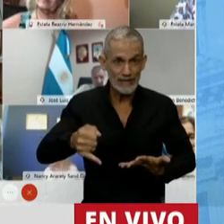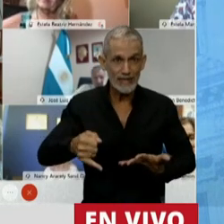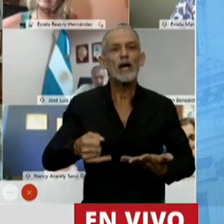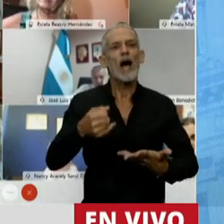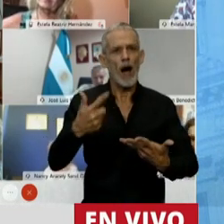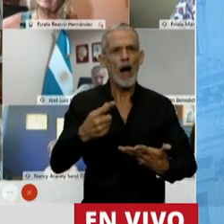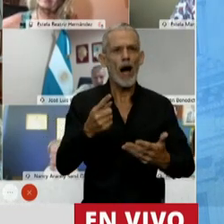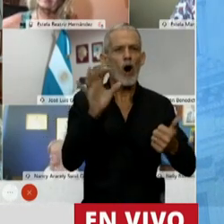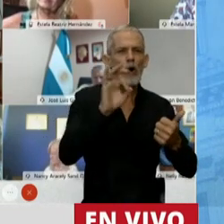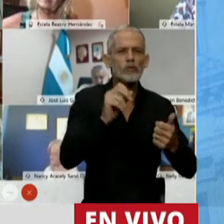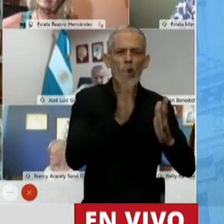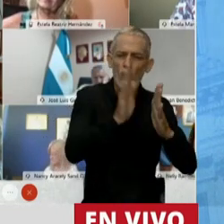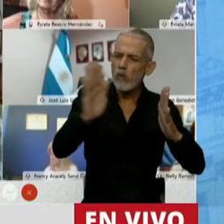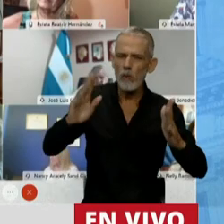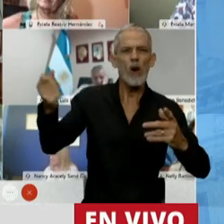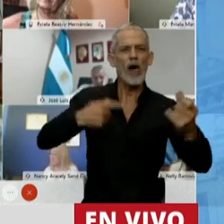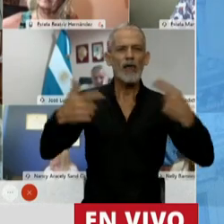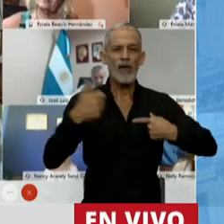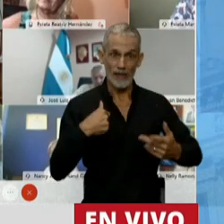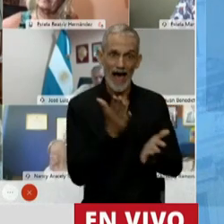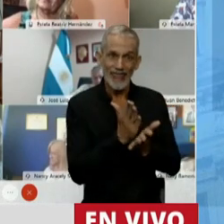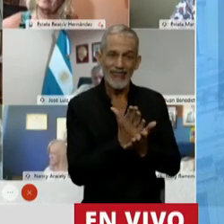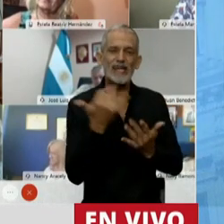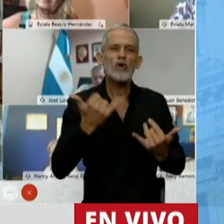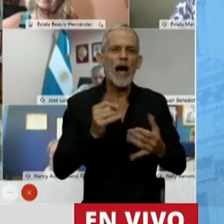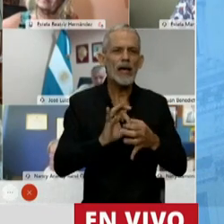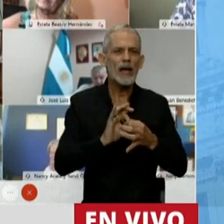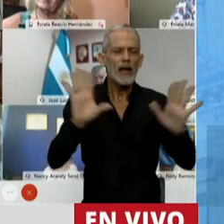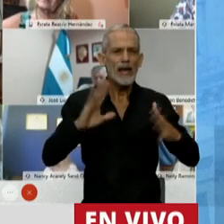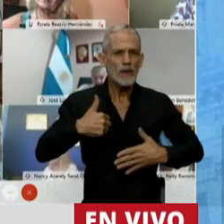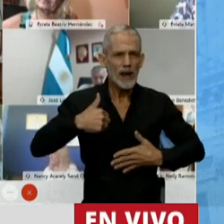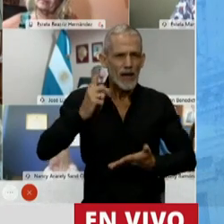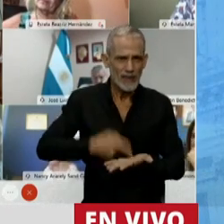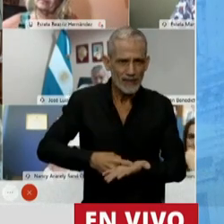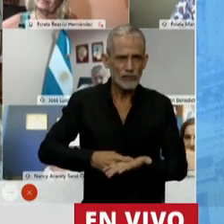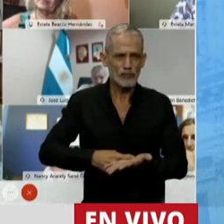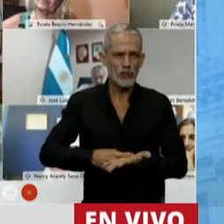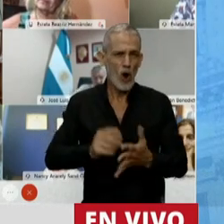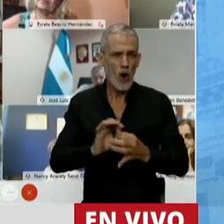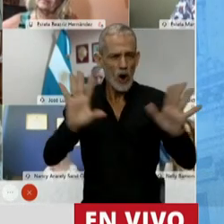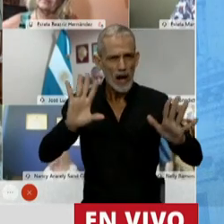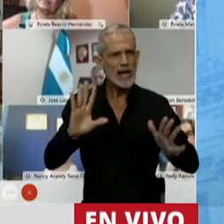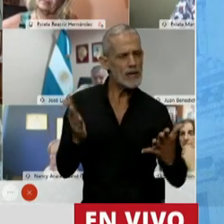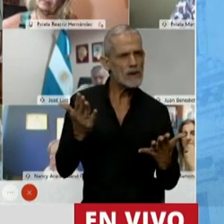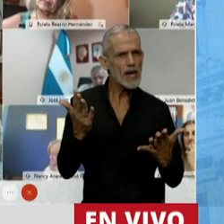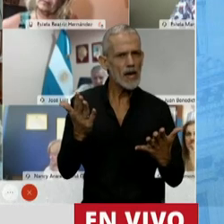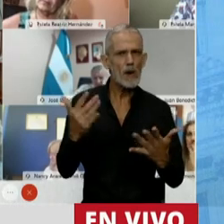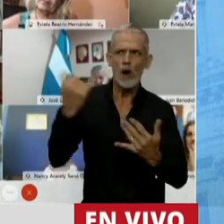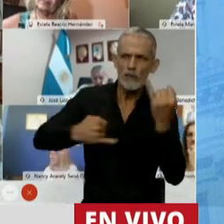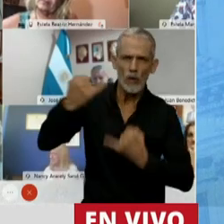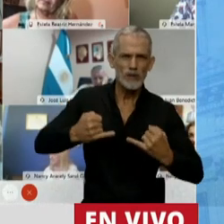las opciones, se le garantizará el derecho a una libre, a una decisión libre e